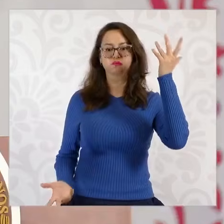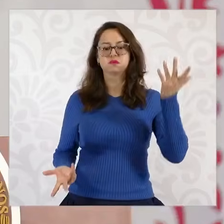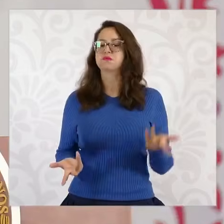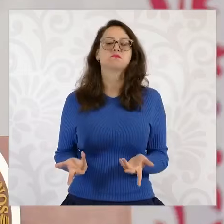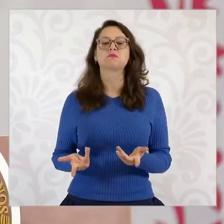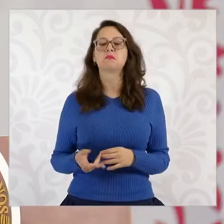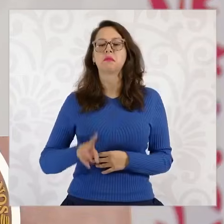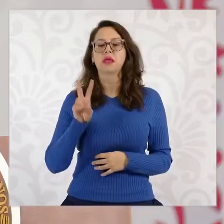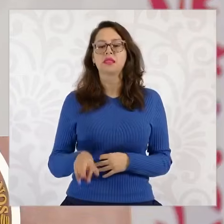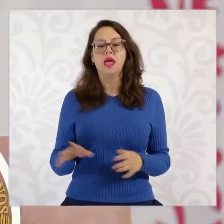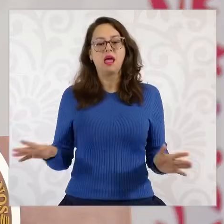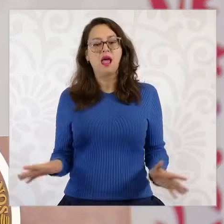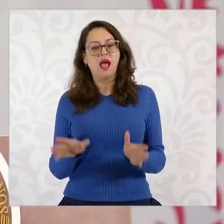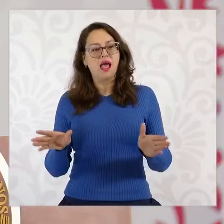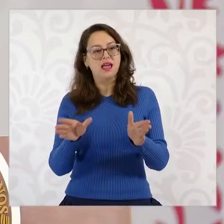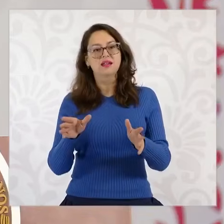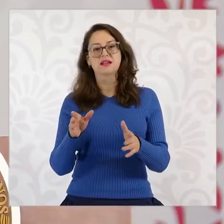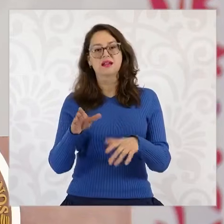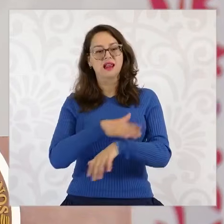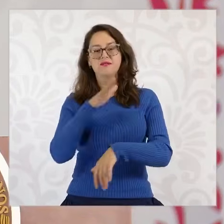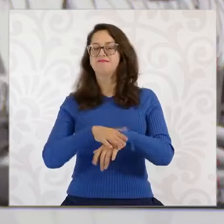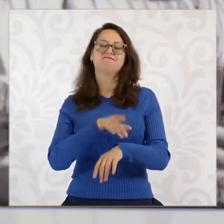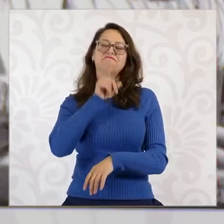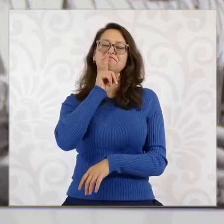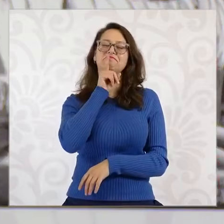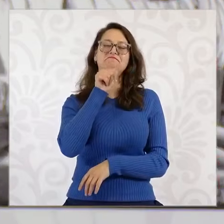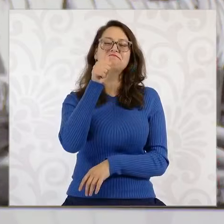buena calificación. Por supuesto que nosotros